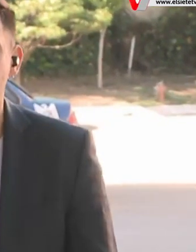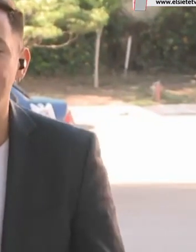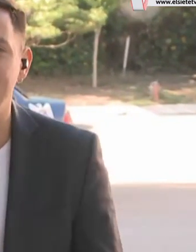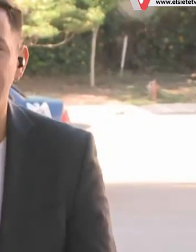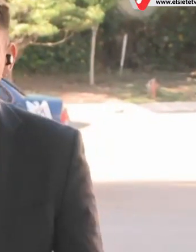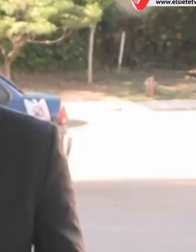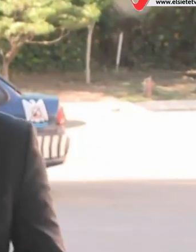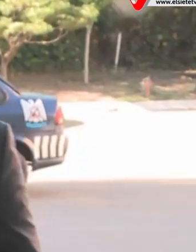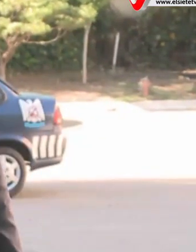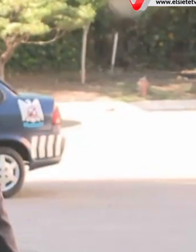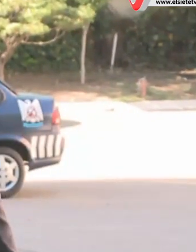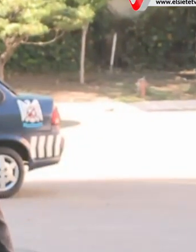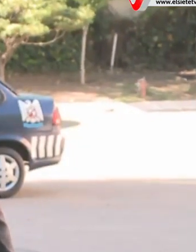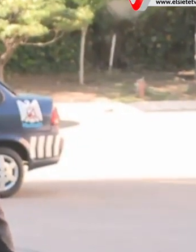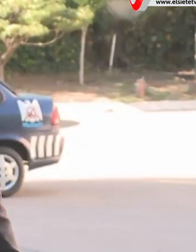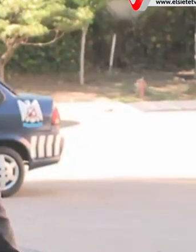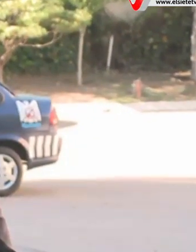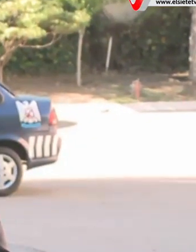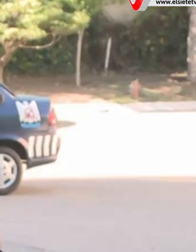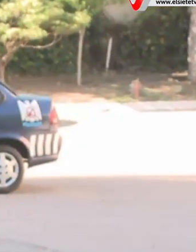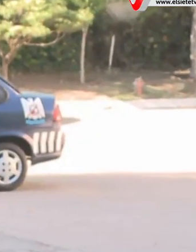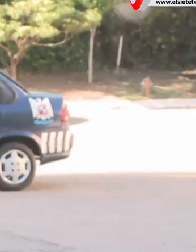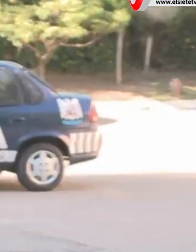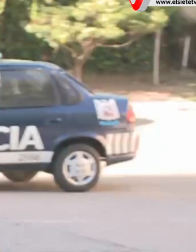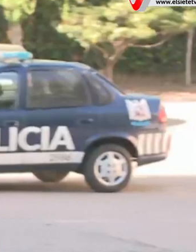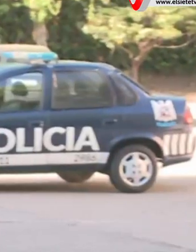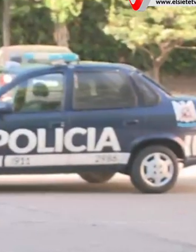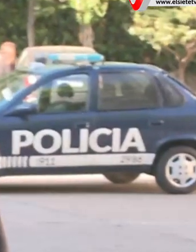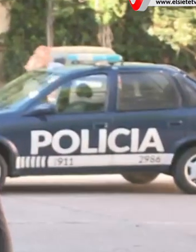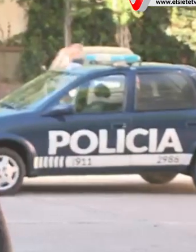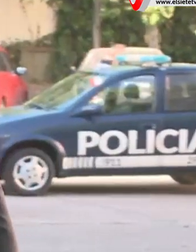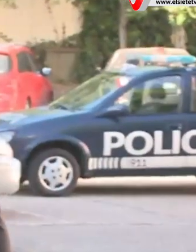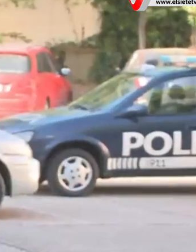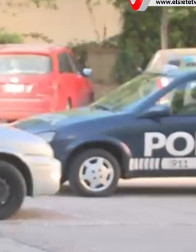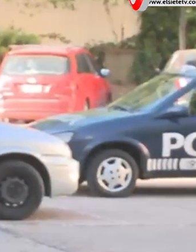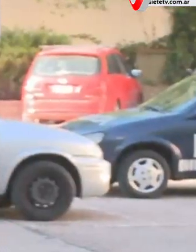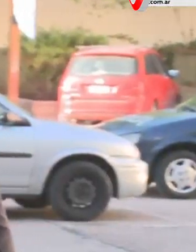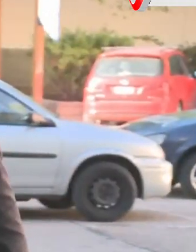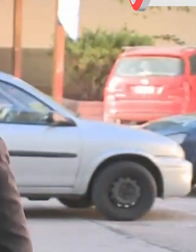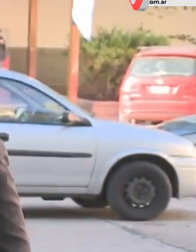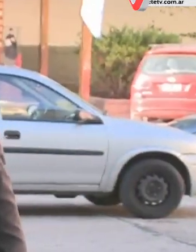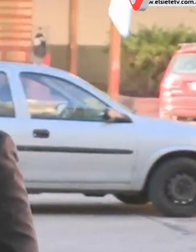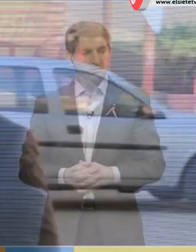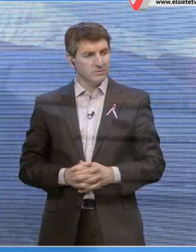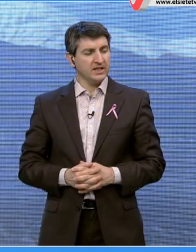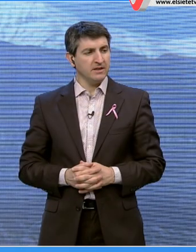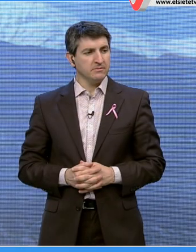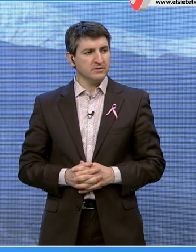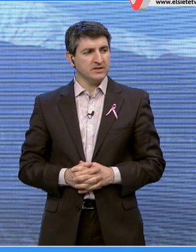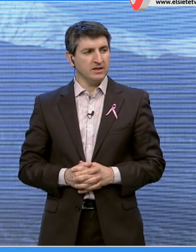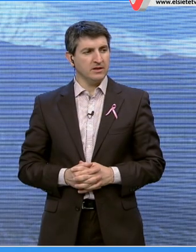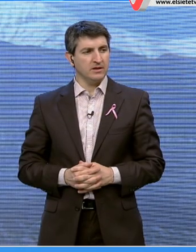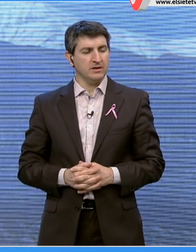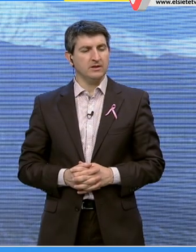todos los mendocinos tanito bueno teniendo en cuenta que va a ser un partido sin duda importante Si tan no tengo entendido que querés hacerle una pregunta